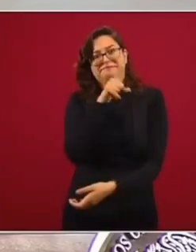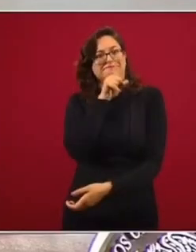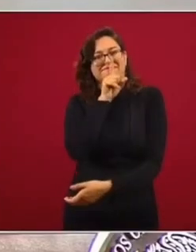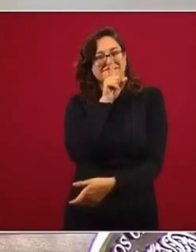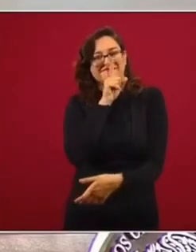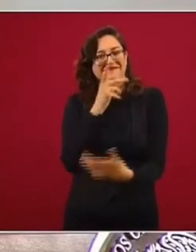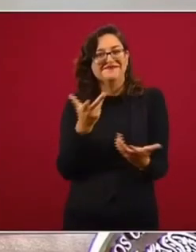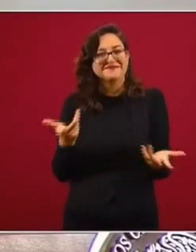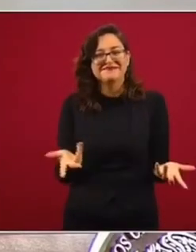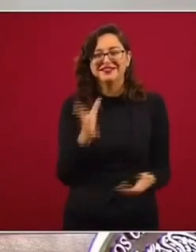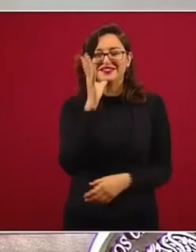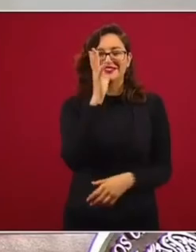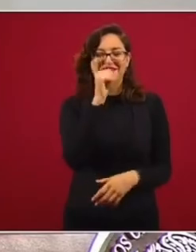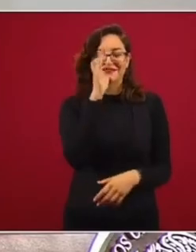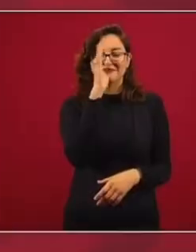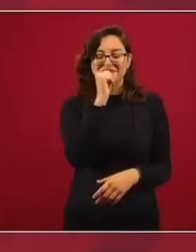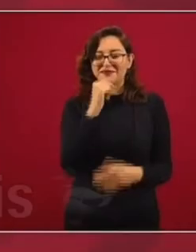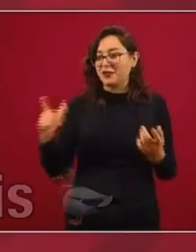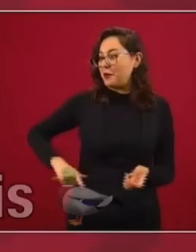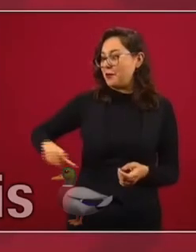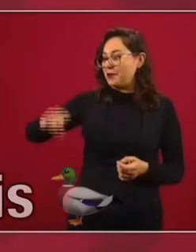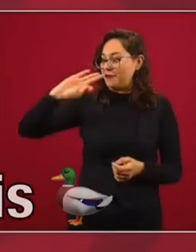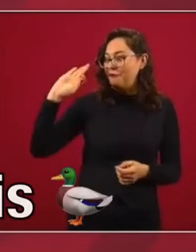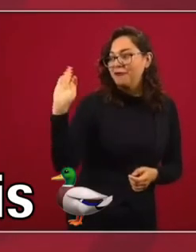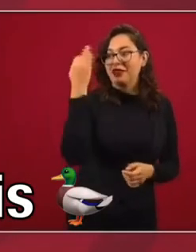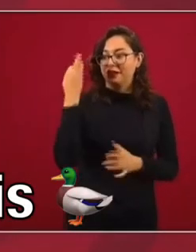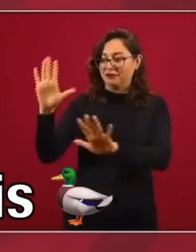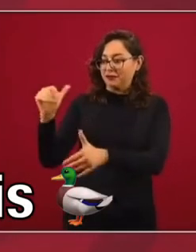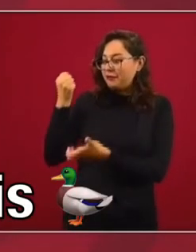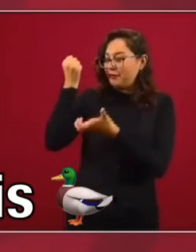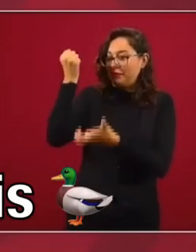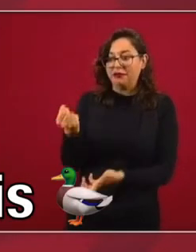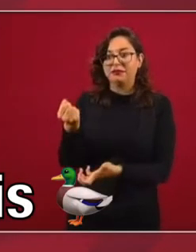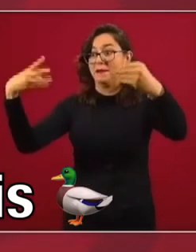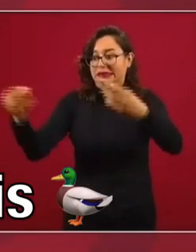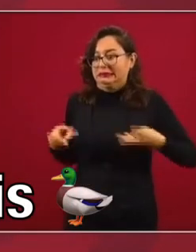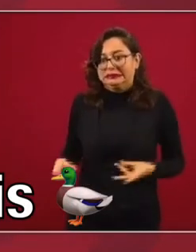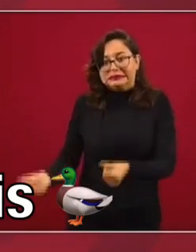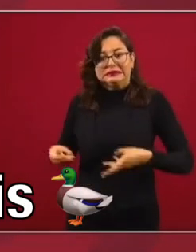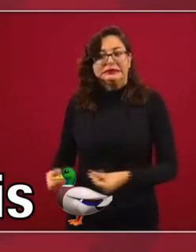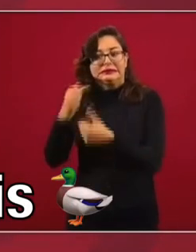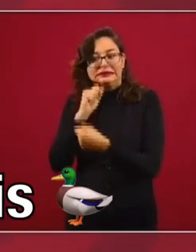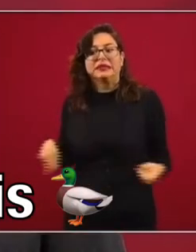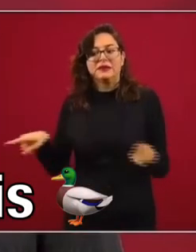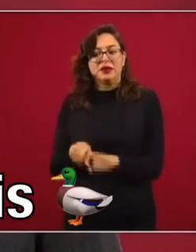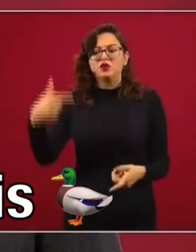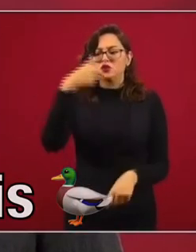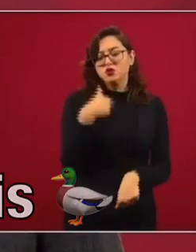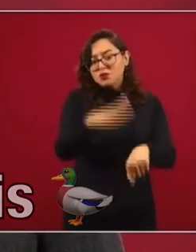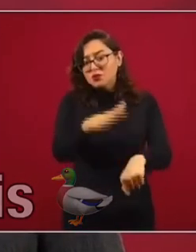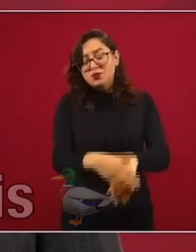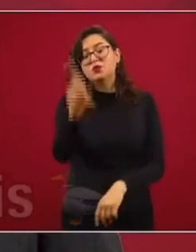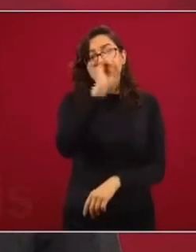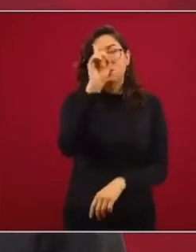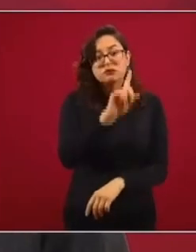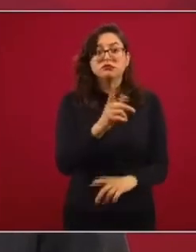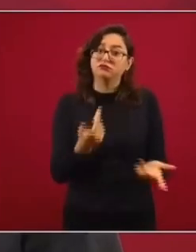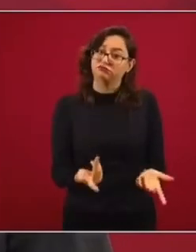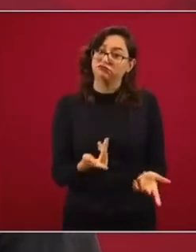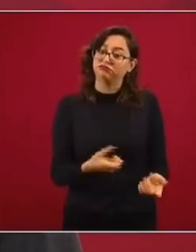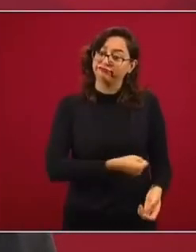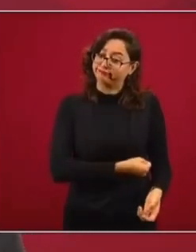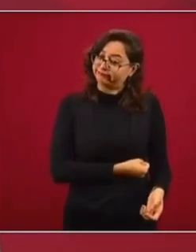también el gobierno federal tiene que enfrentar la crisis. ¿Qué les recomendé? Pues que se haga un